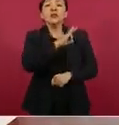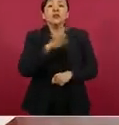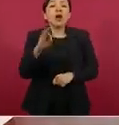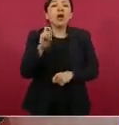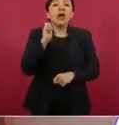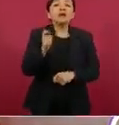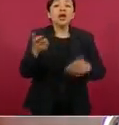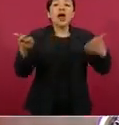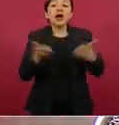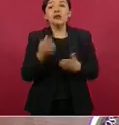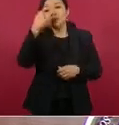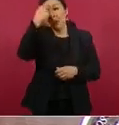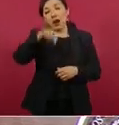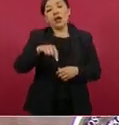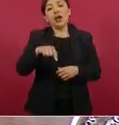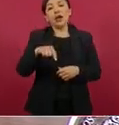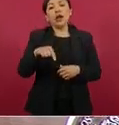de